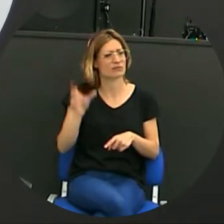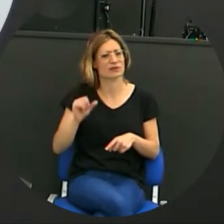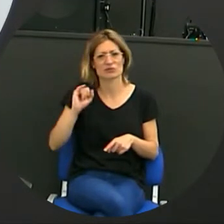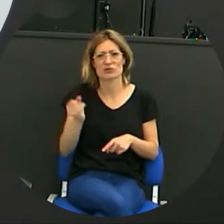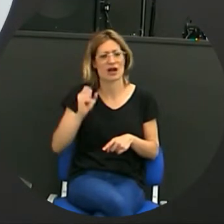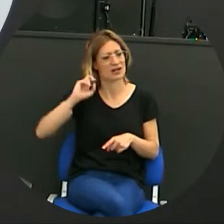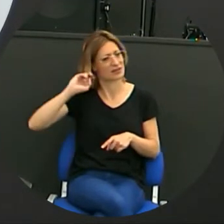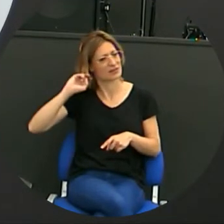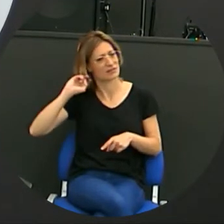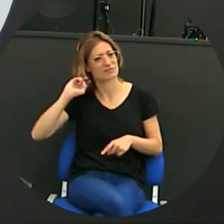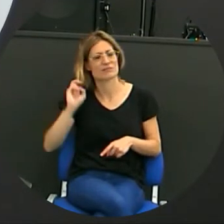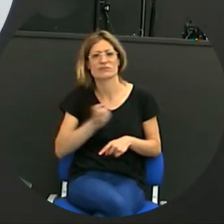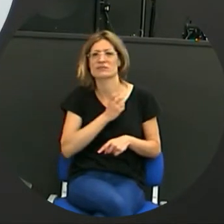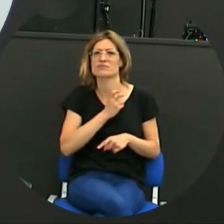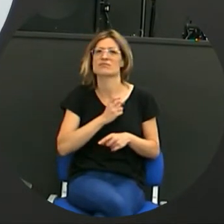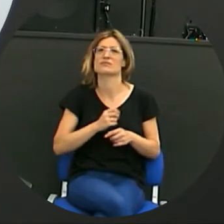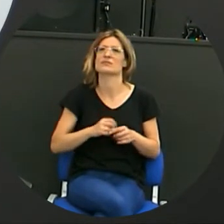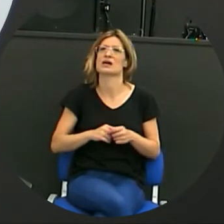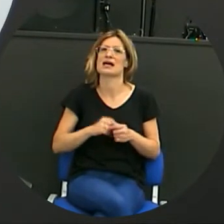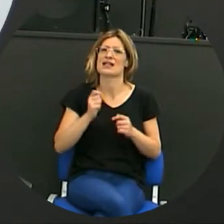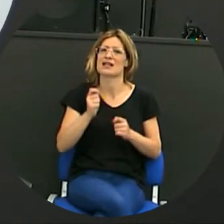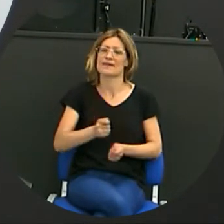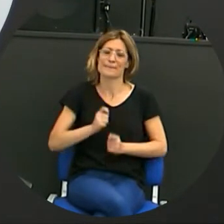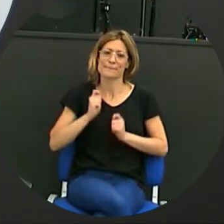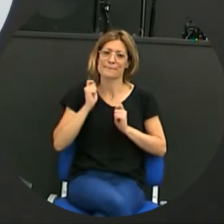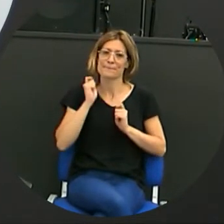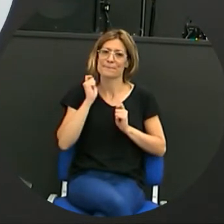mujer sunamita, al mismo